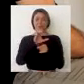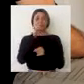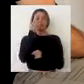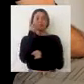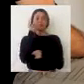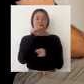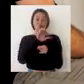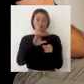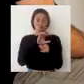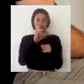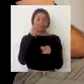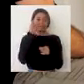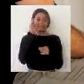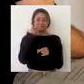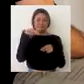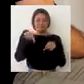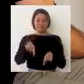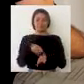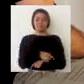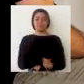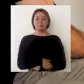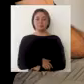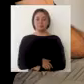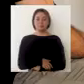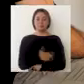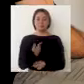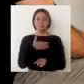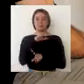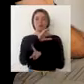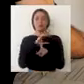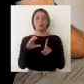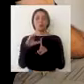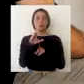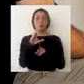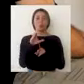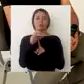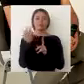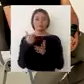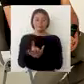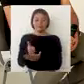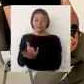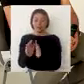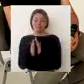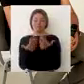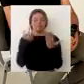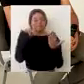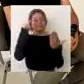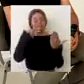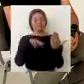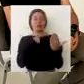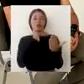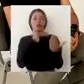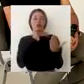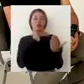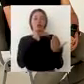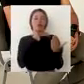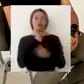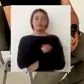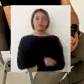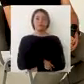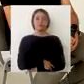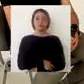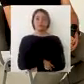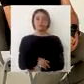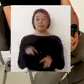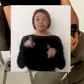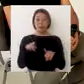dándose, se venía gestando una cultura lectora a través del cómic. Además que también han habido en los